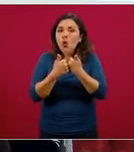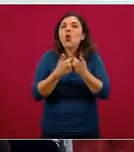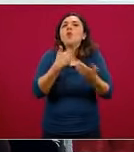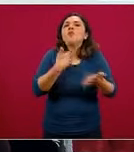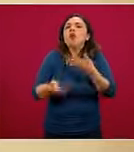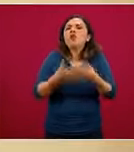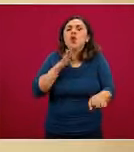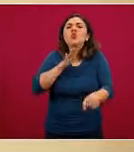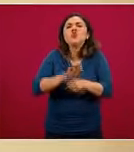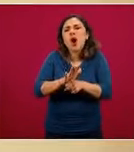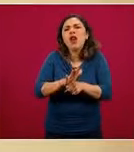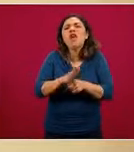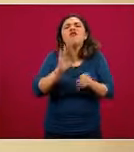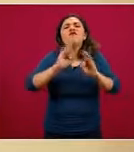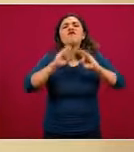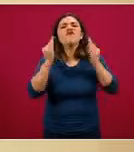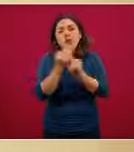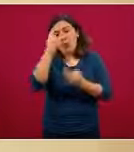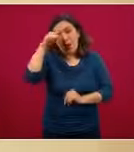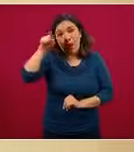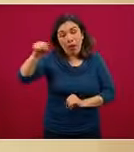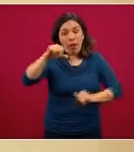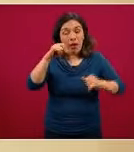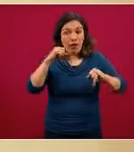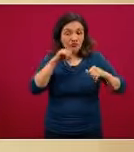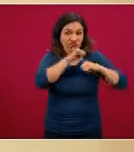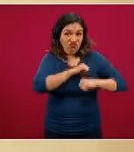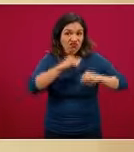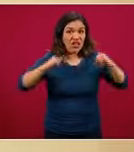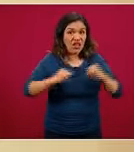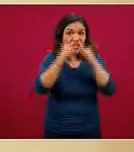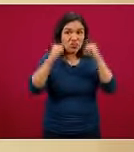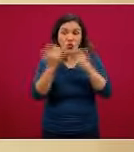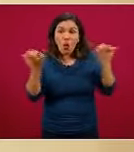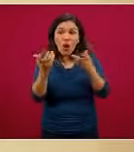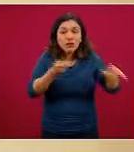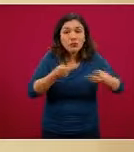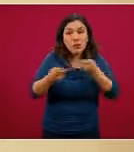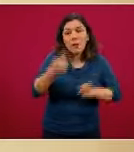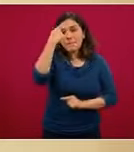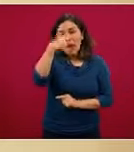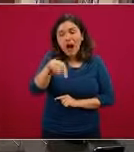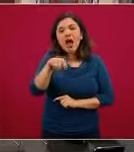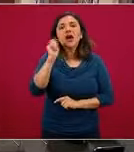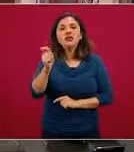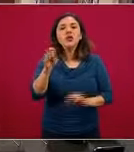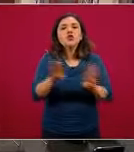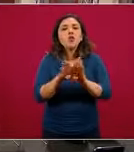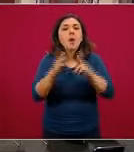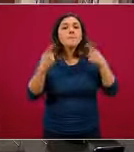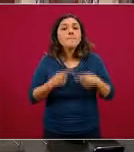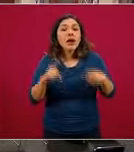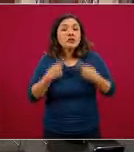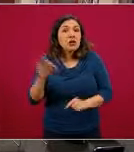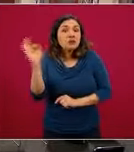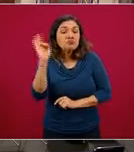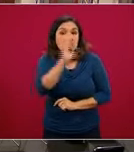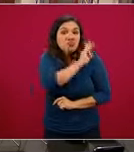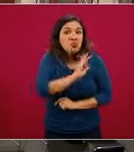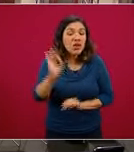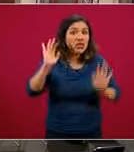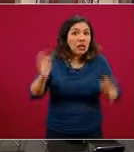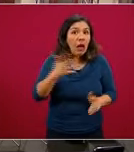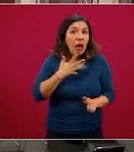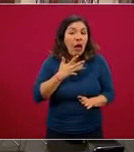modelo y la metodología que el instituto ha diseñado de las personas que podrían haber